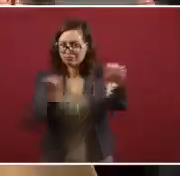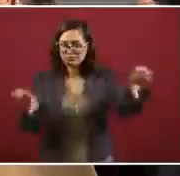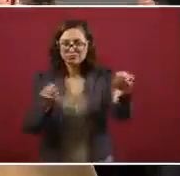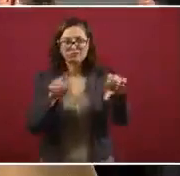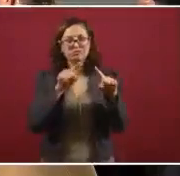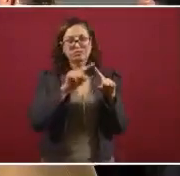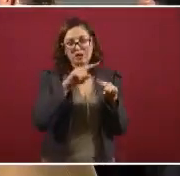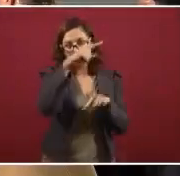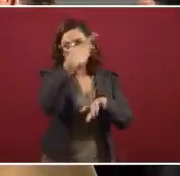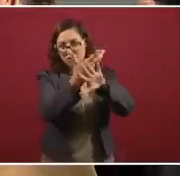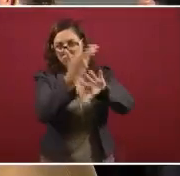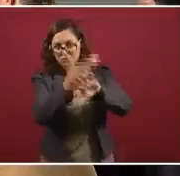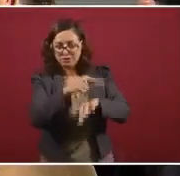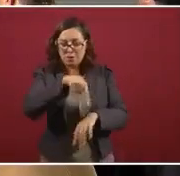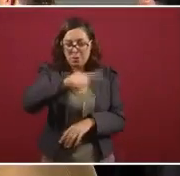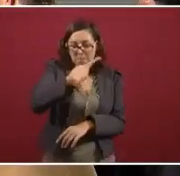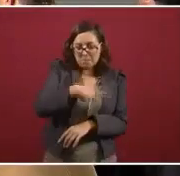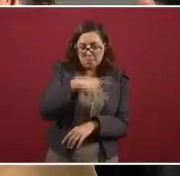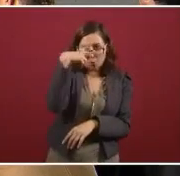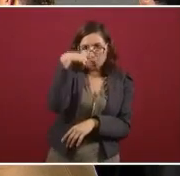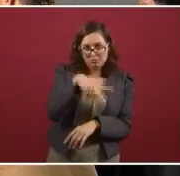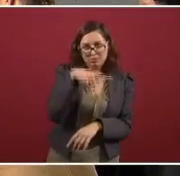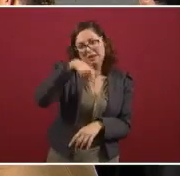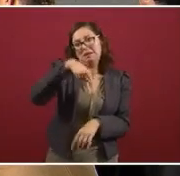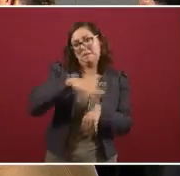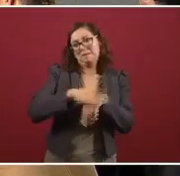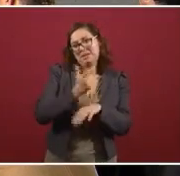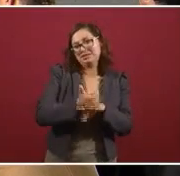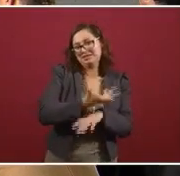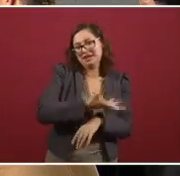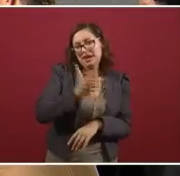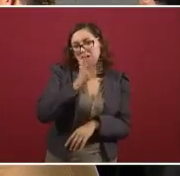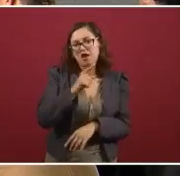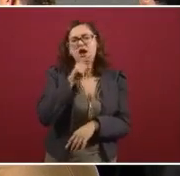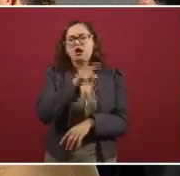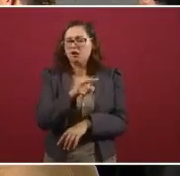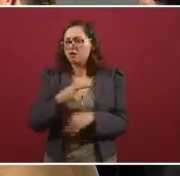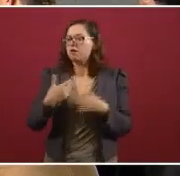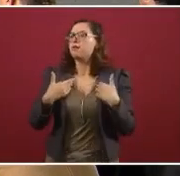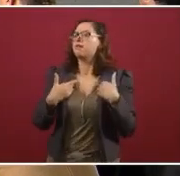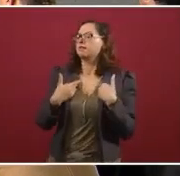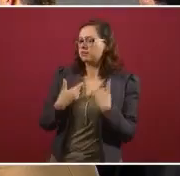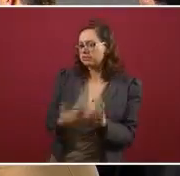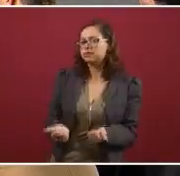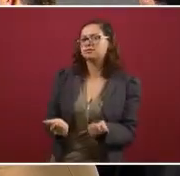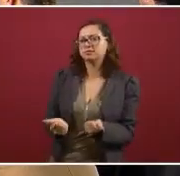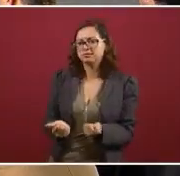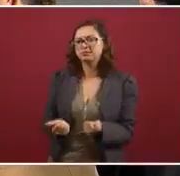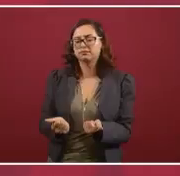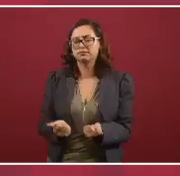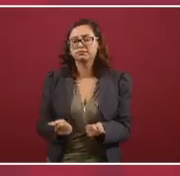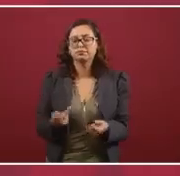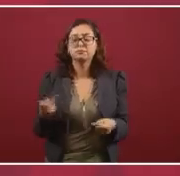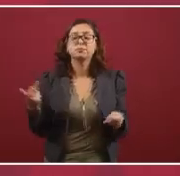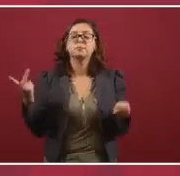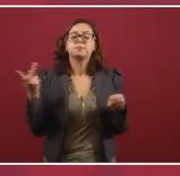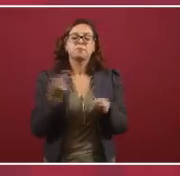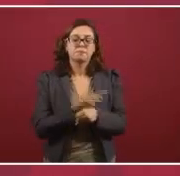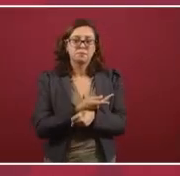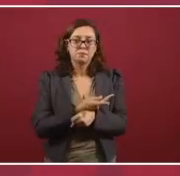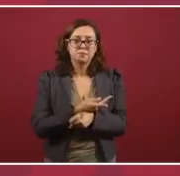entendió la operación y qué es lo que a lo que llegamos fue a ampliar